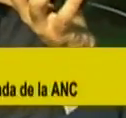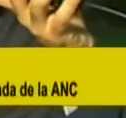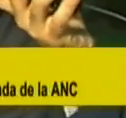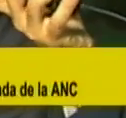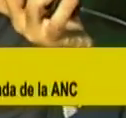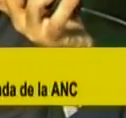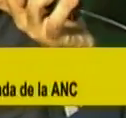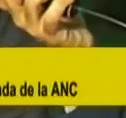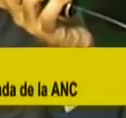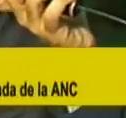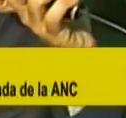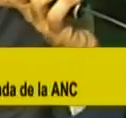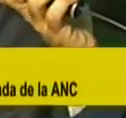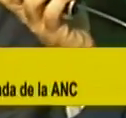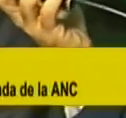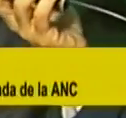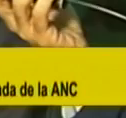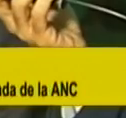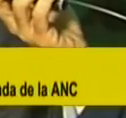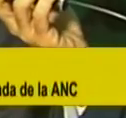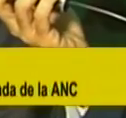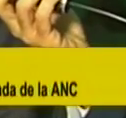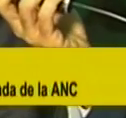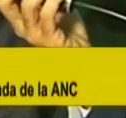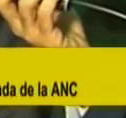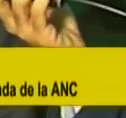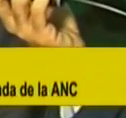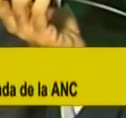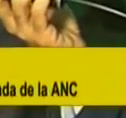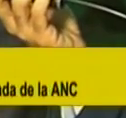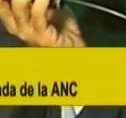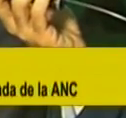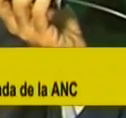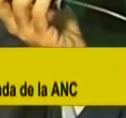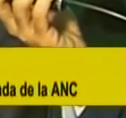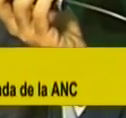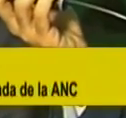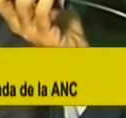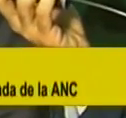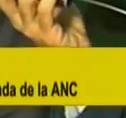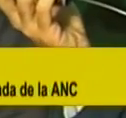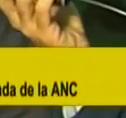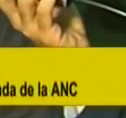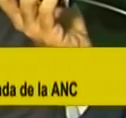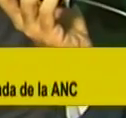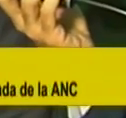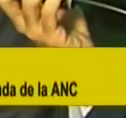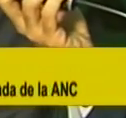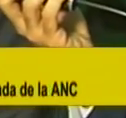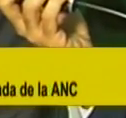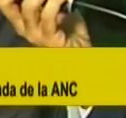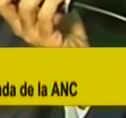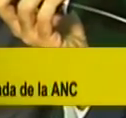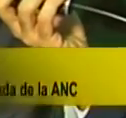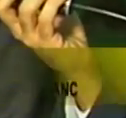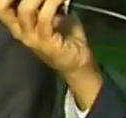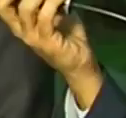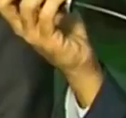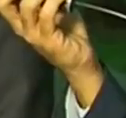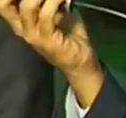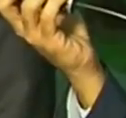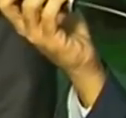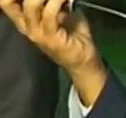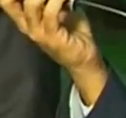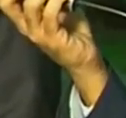segundo lugar, un acuerdo que rechaza las sanciones de la Unión Europea contra el pueblo venezolano, contra la nación